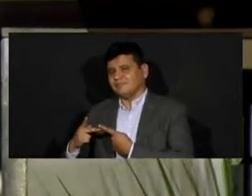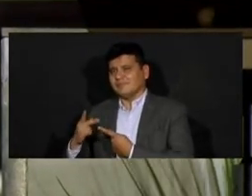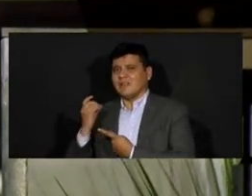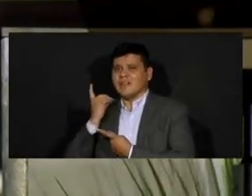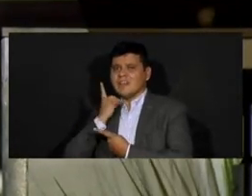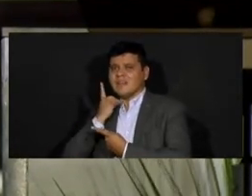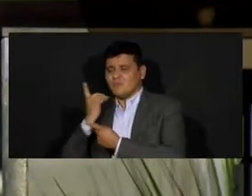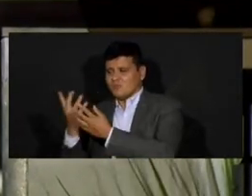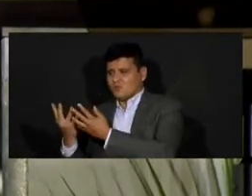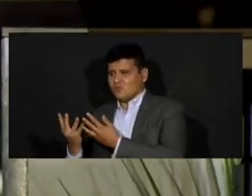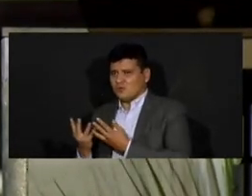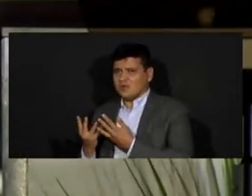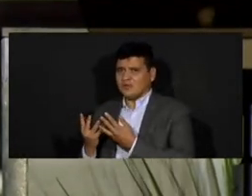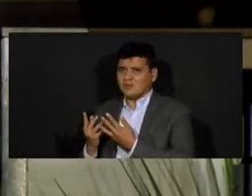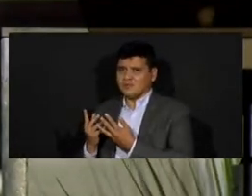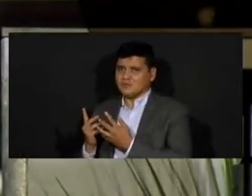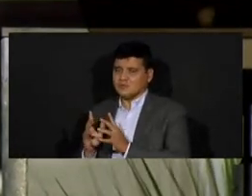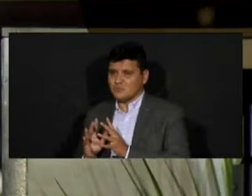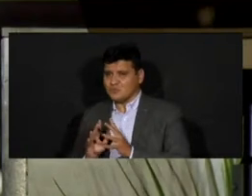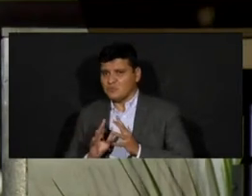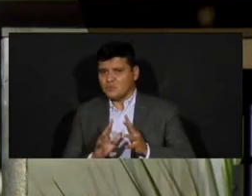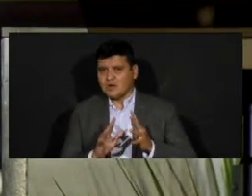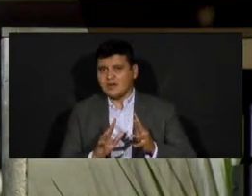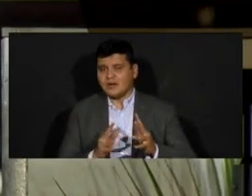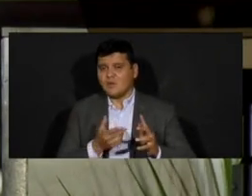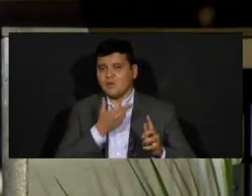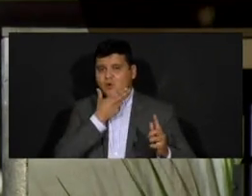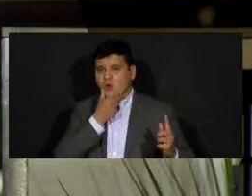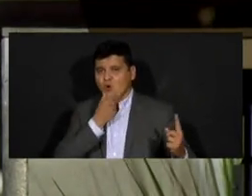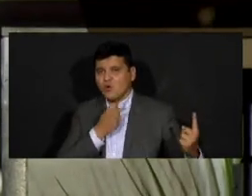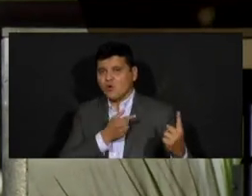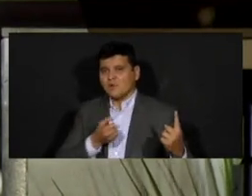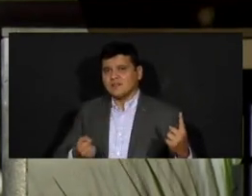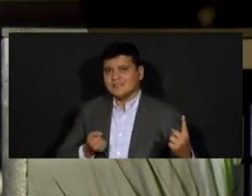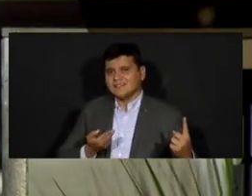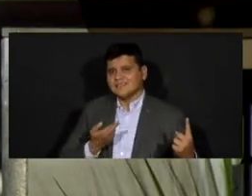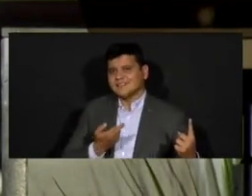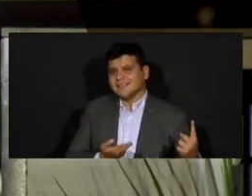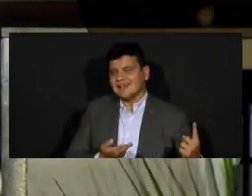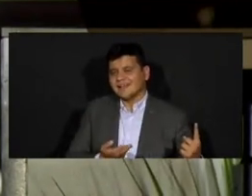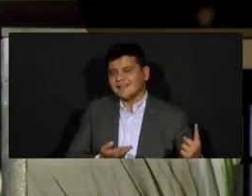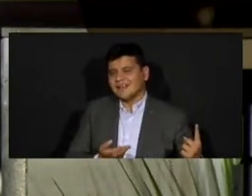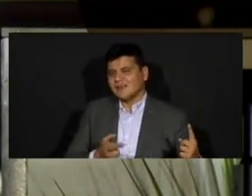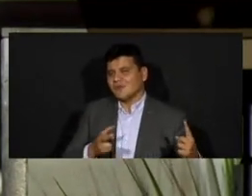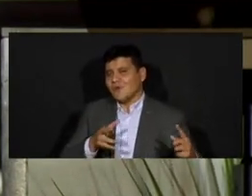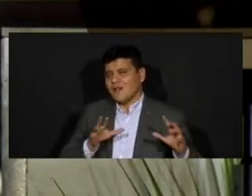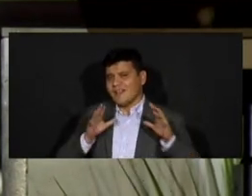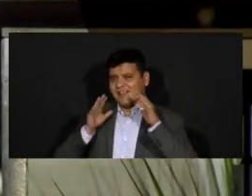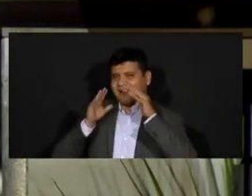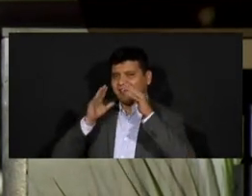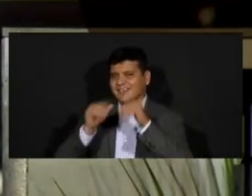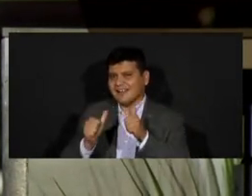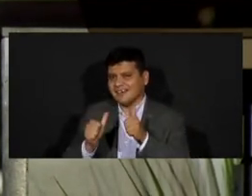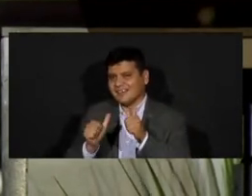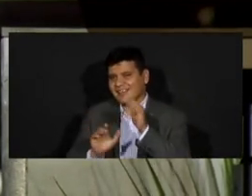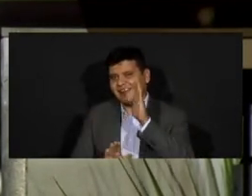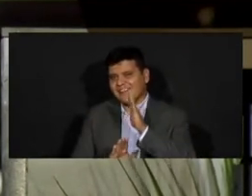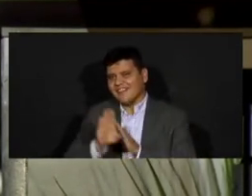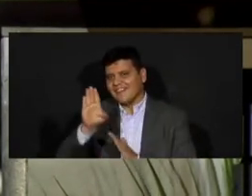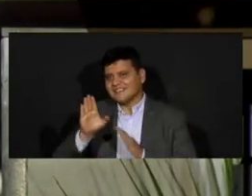doctor Víctor Manuel Villalobos Arámbula, secretario de Agricultura y Desarrollo Rural del Gobierno